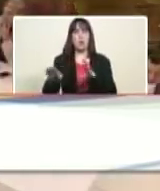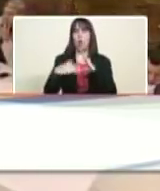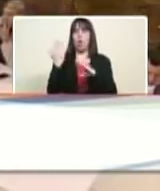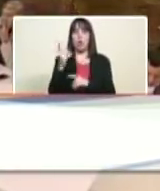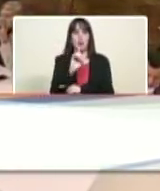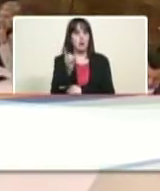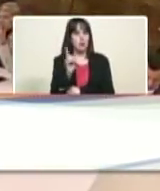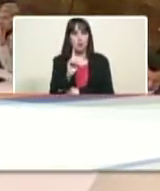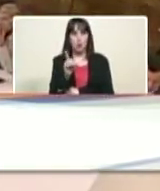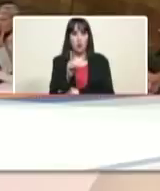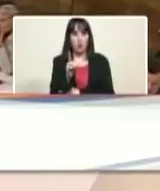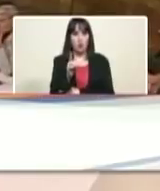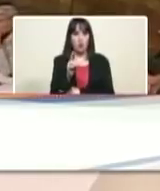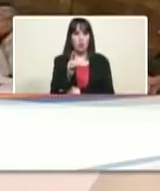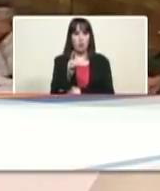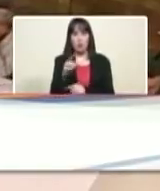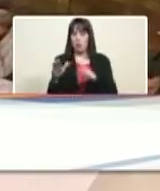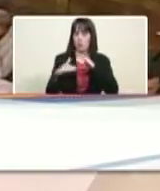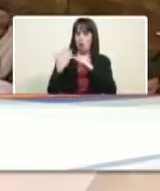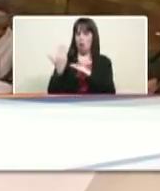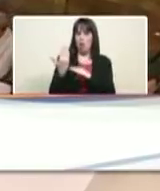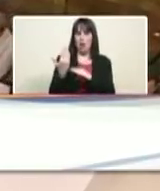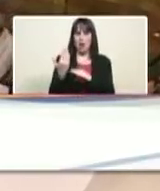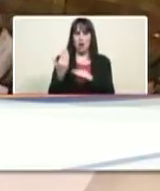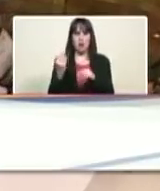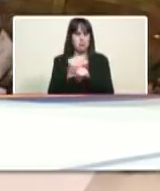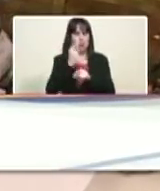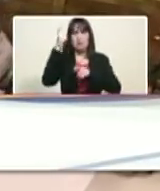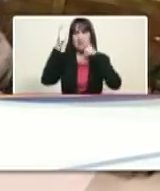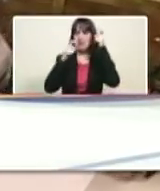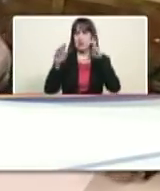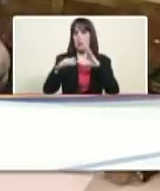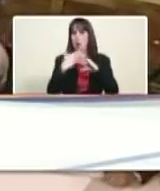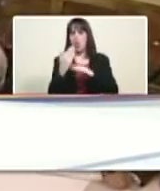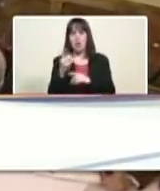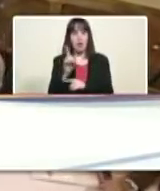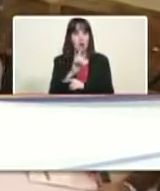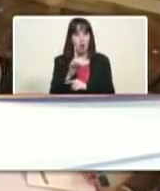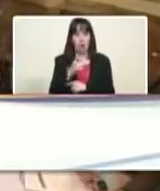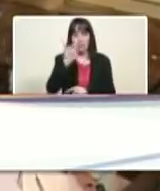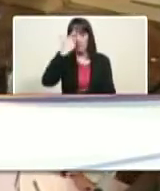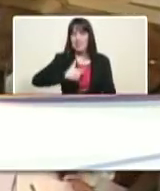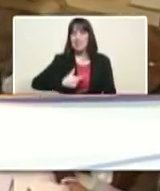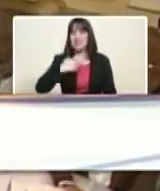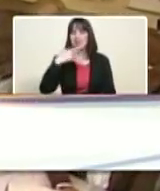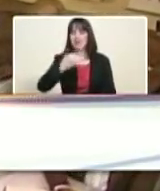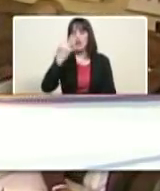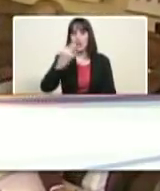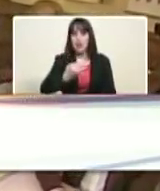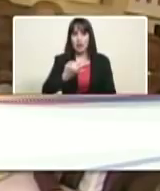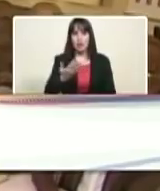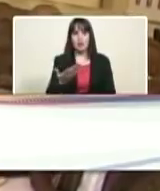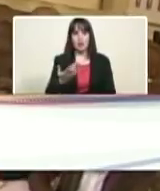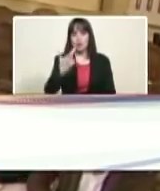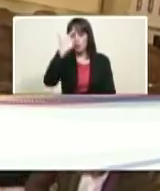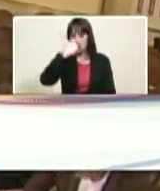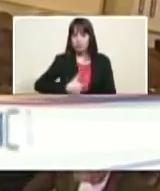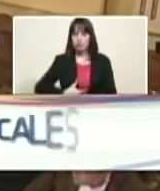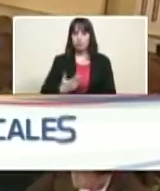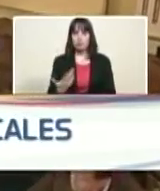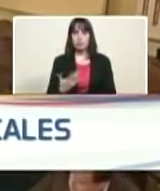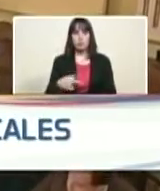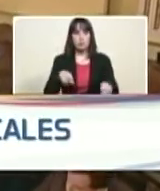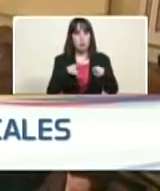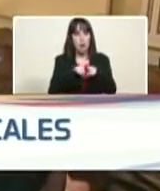soy obrero como una moda. No soy chavista como una moda, soy porque soy de verdad. Y cuando digo soy,